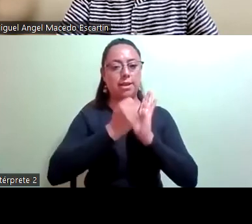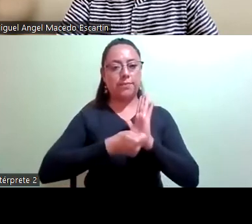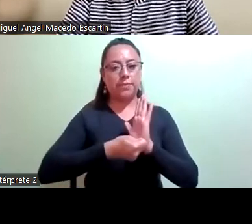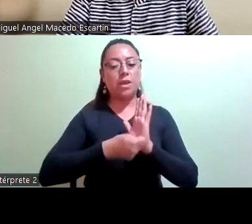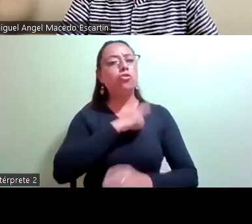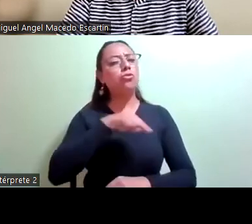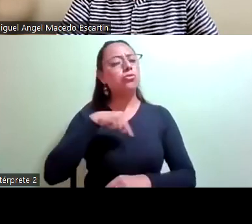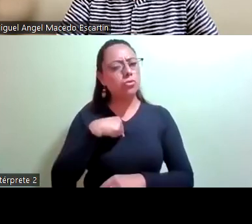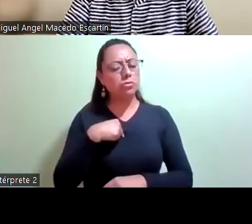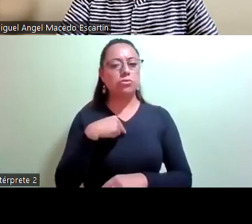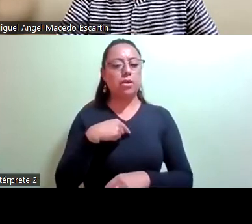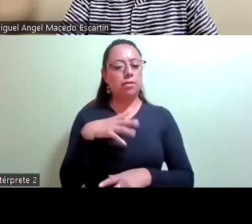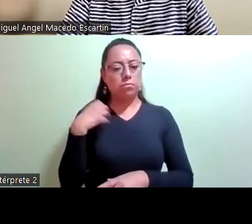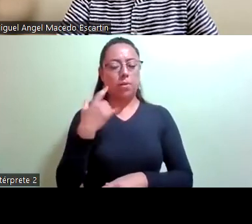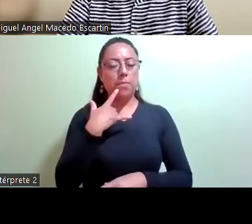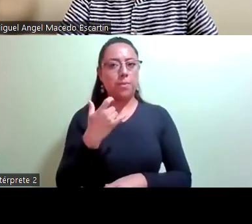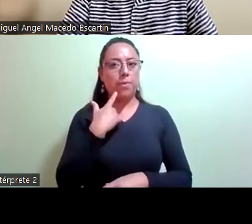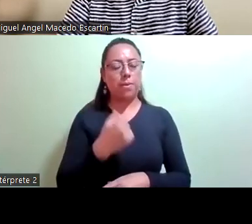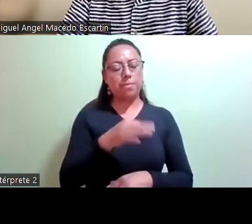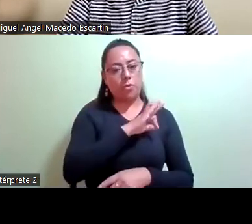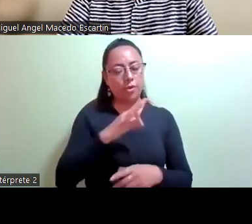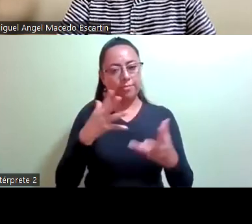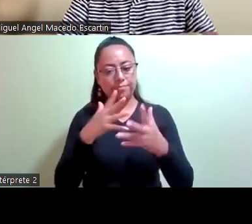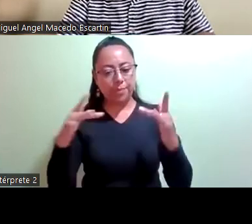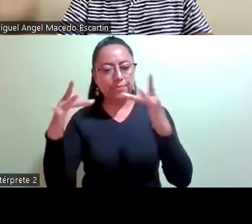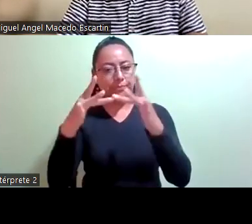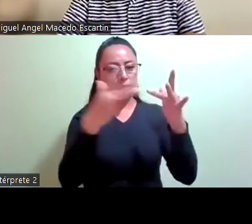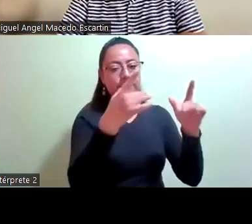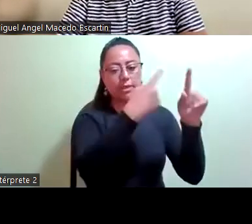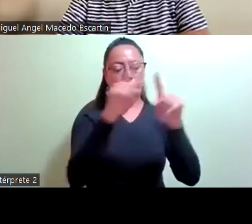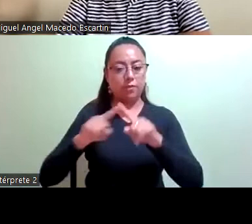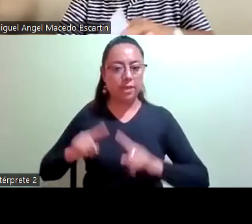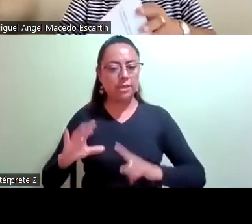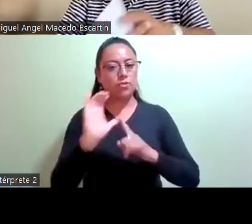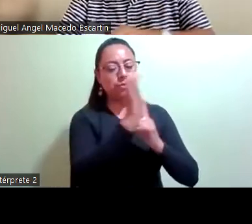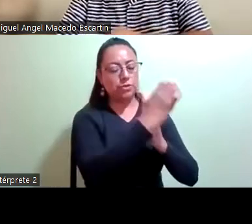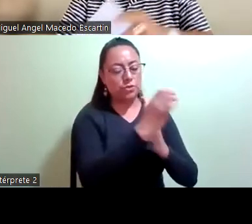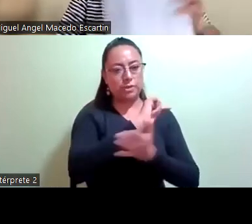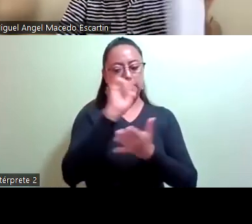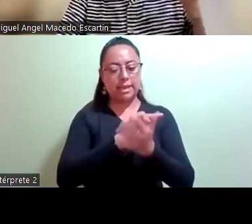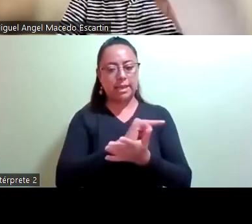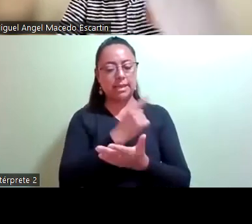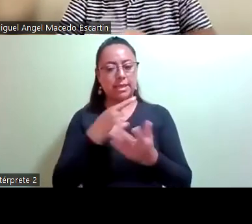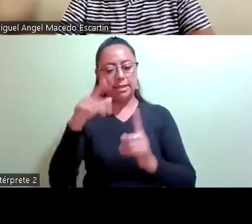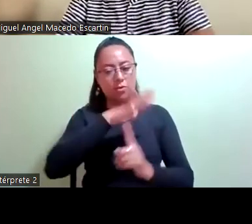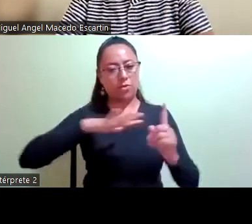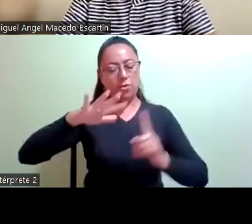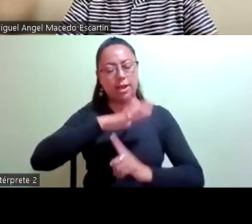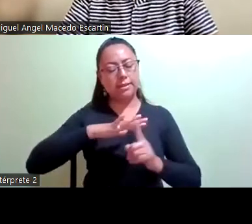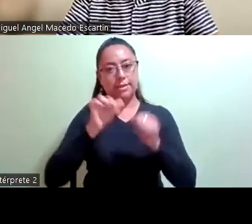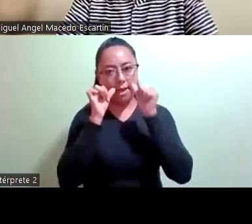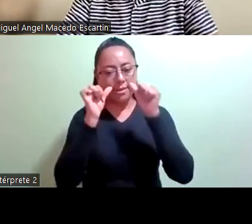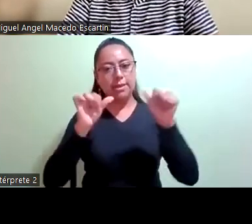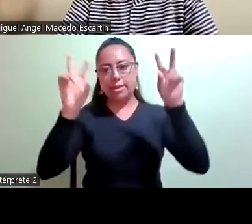dimos a la tarea de establecer contacto con las diferentes comisiones legislativas locales que atienden los asuntos de la Agenda